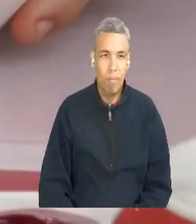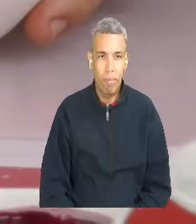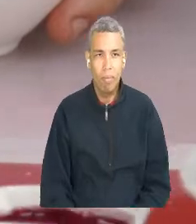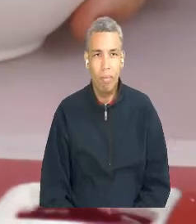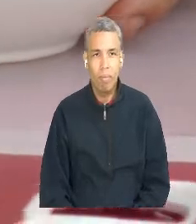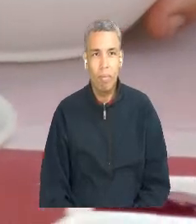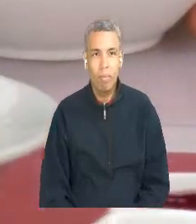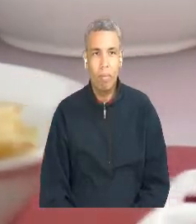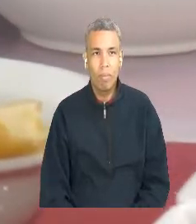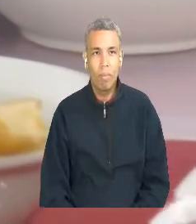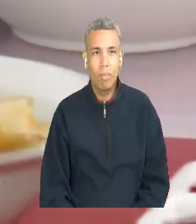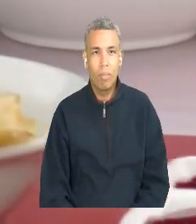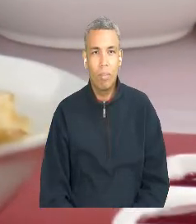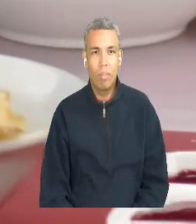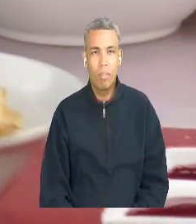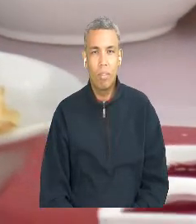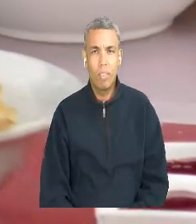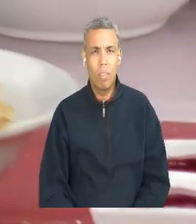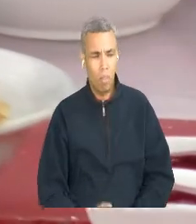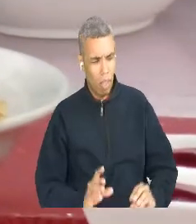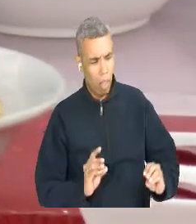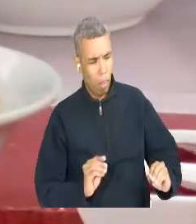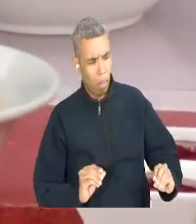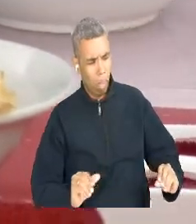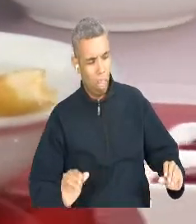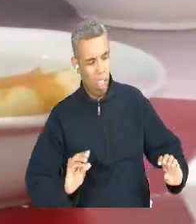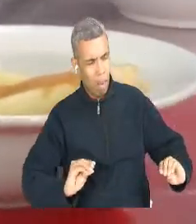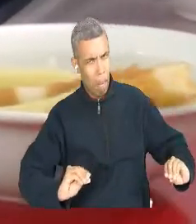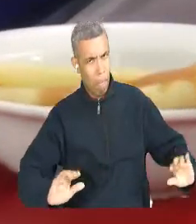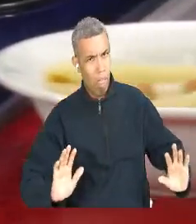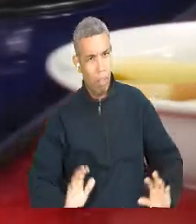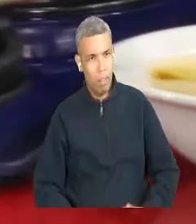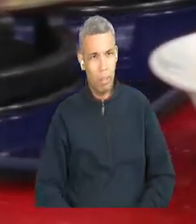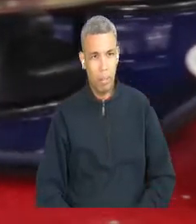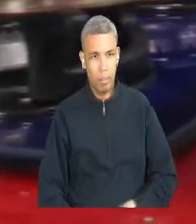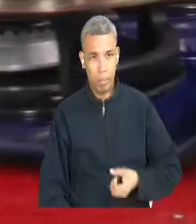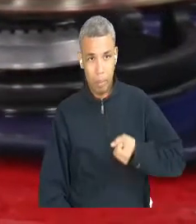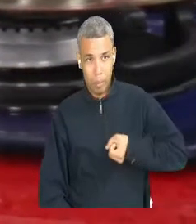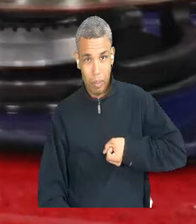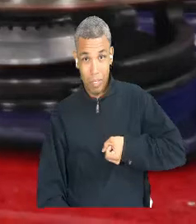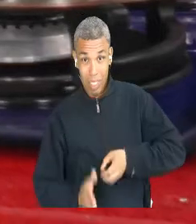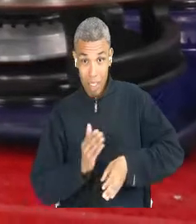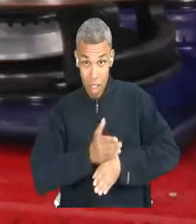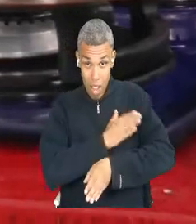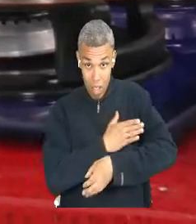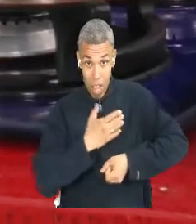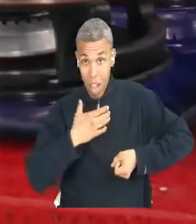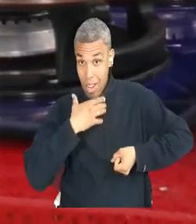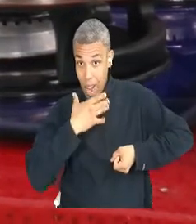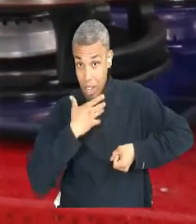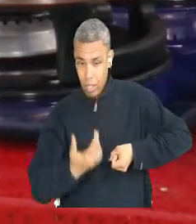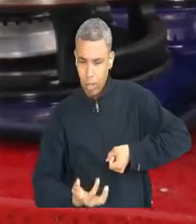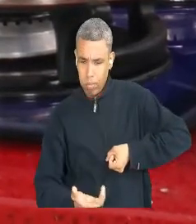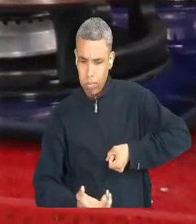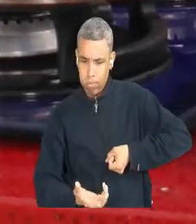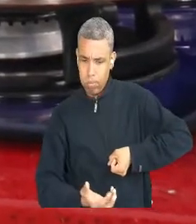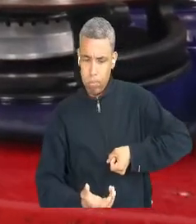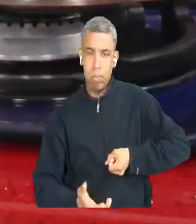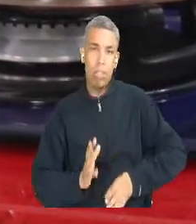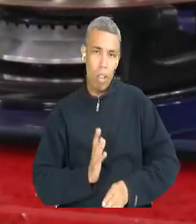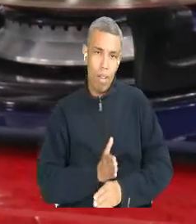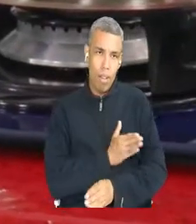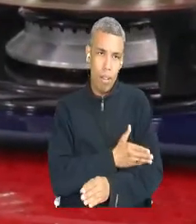entonces si esta consistencia es como más sueltica. Sí. El sartén tiene que estar previamente caliente. Ajá.